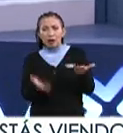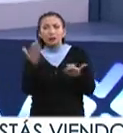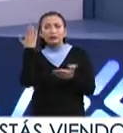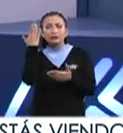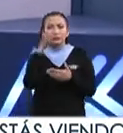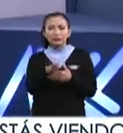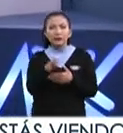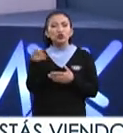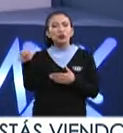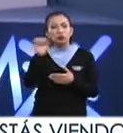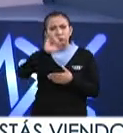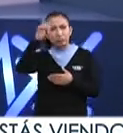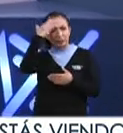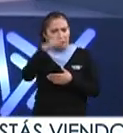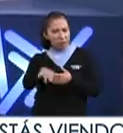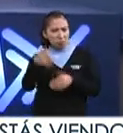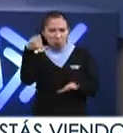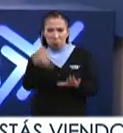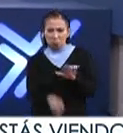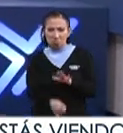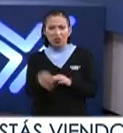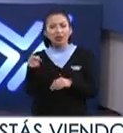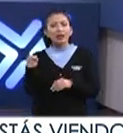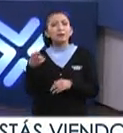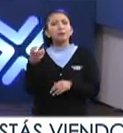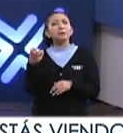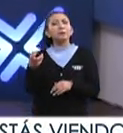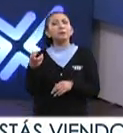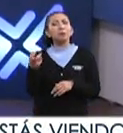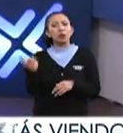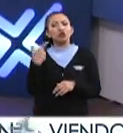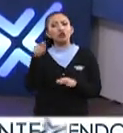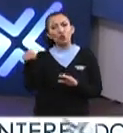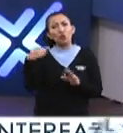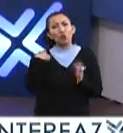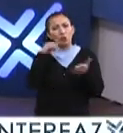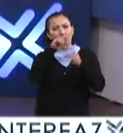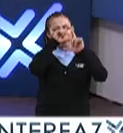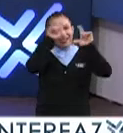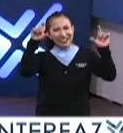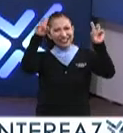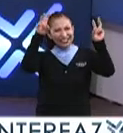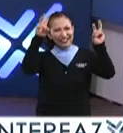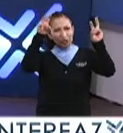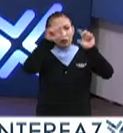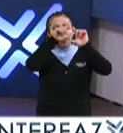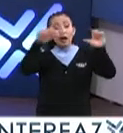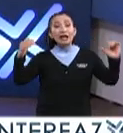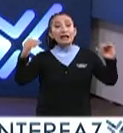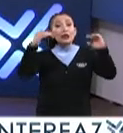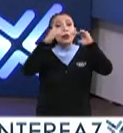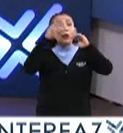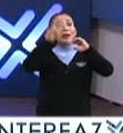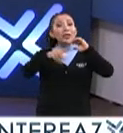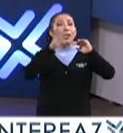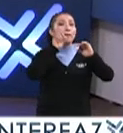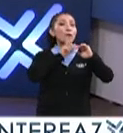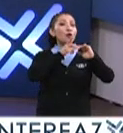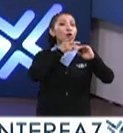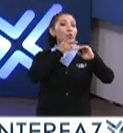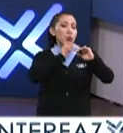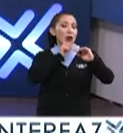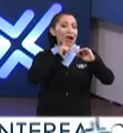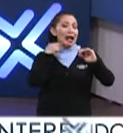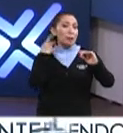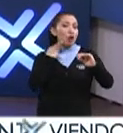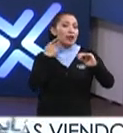sabemos que te has especializado en ello, y precisamente colocas en el título la igualdad real de las mujeres en la política